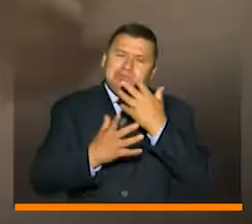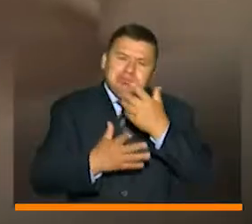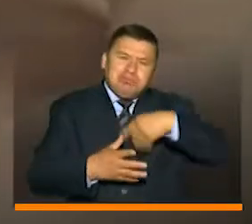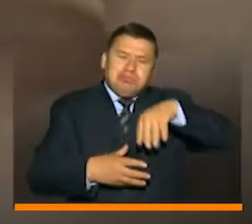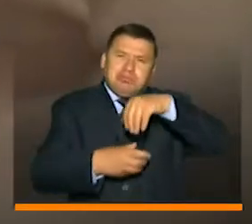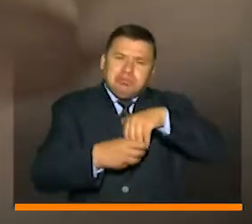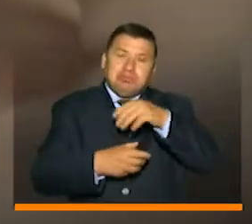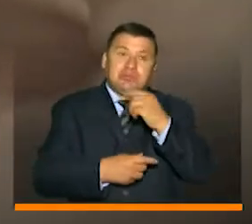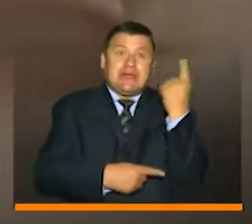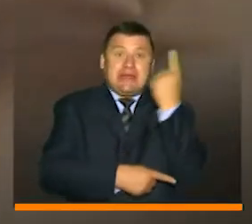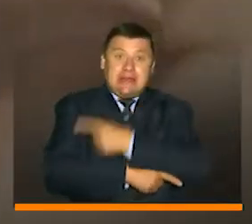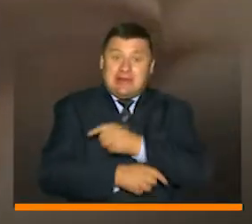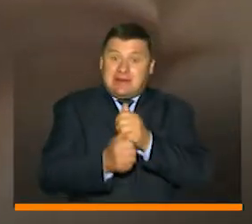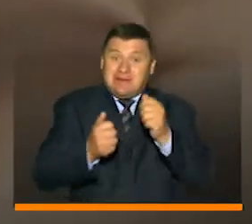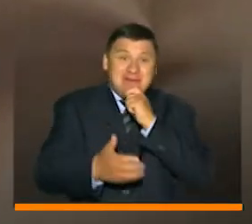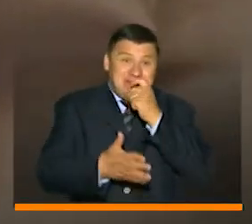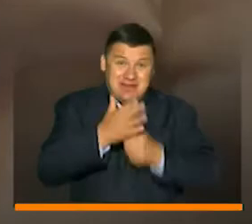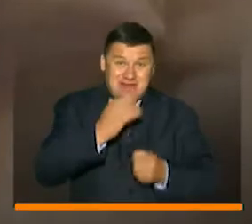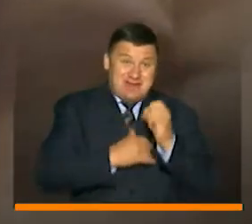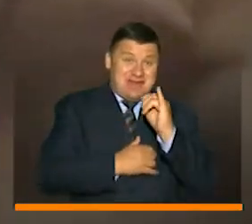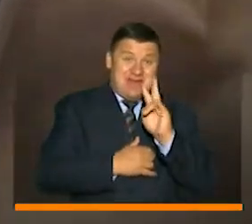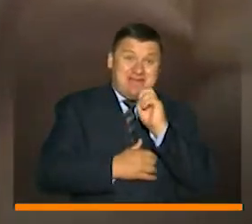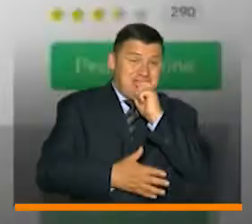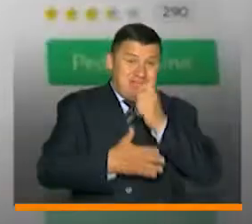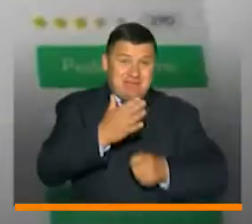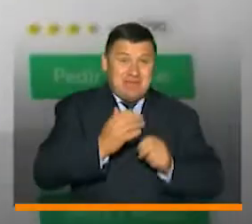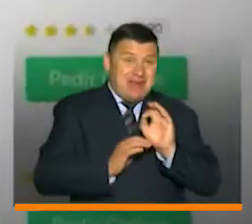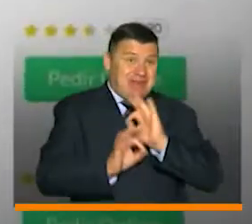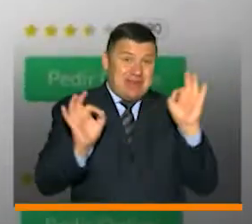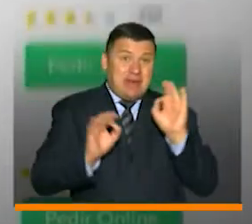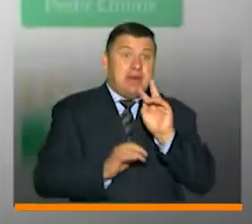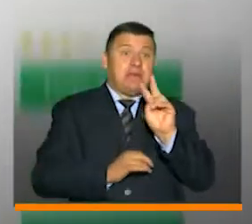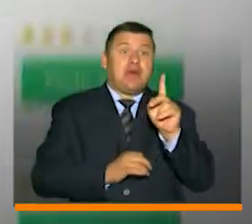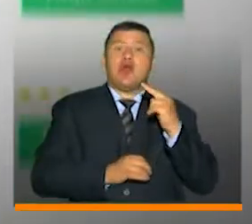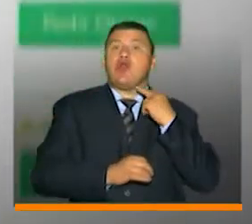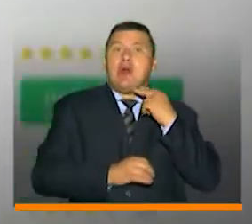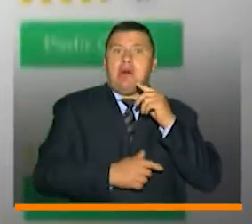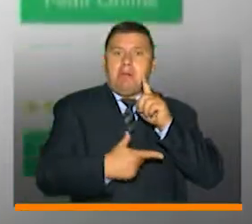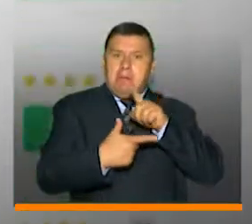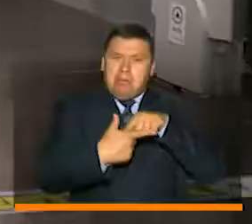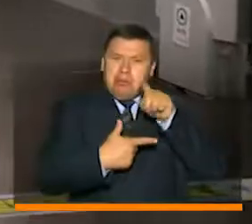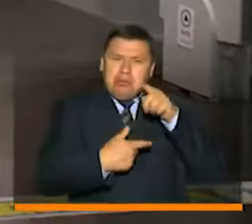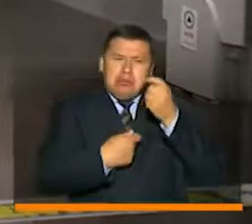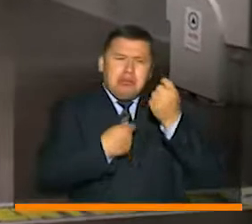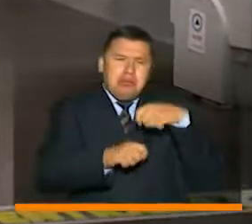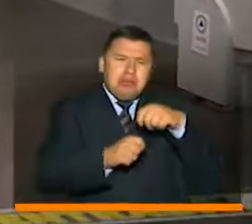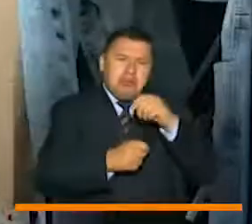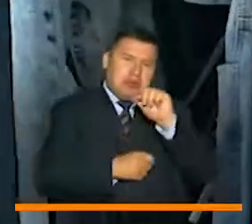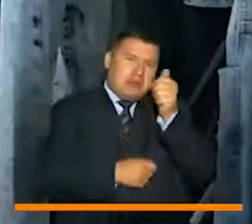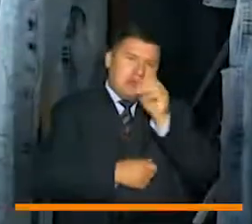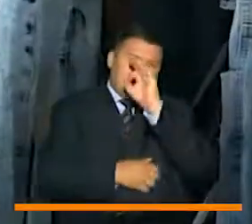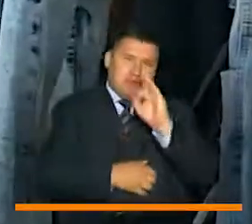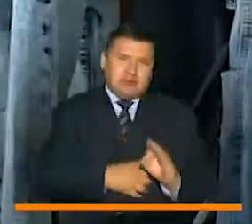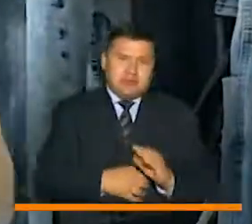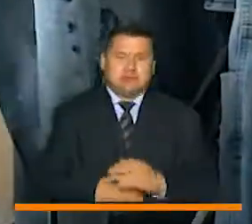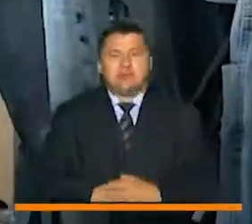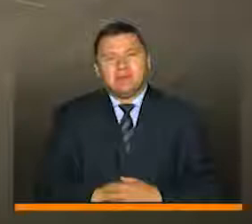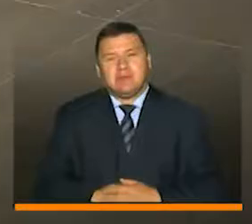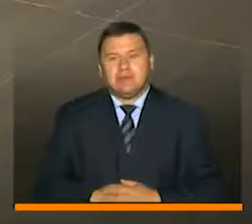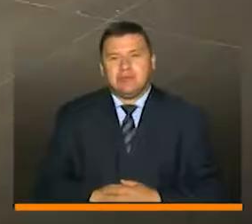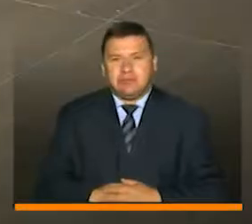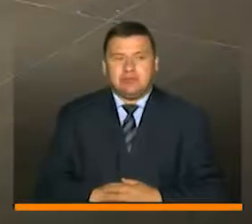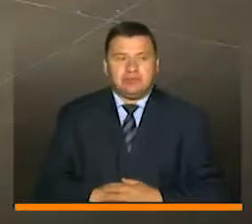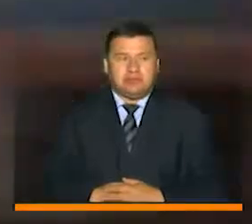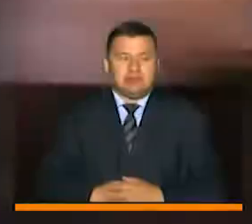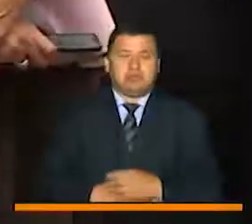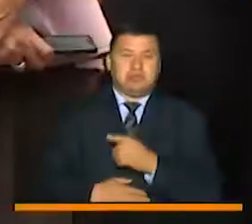espera que para el día sin IVA, el próximo 21 de noviembre, haya un crecimiento en ventas cercano al 10%.